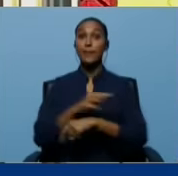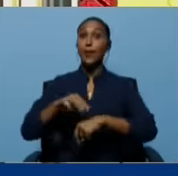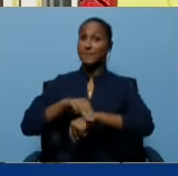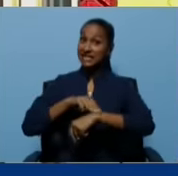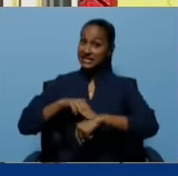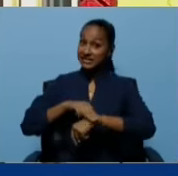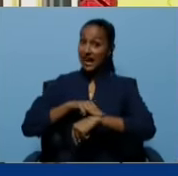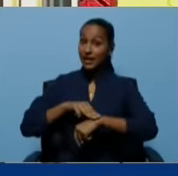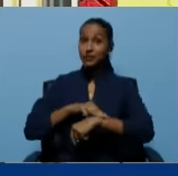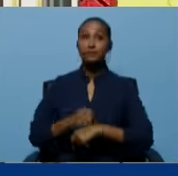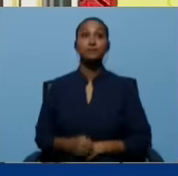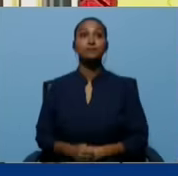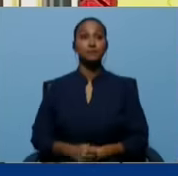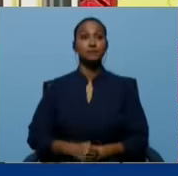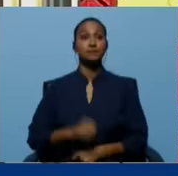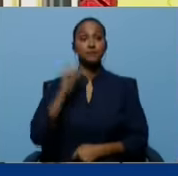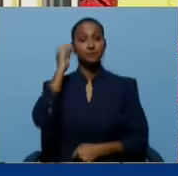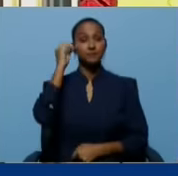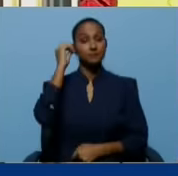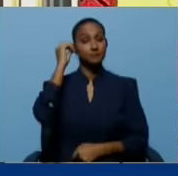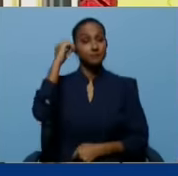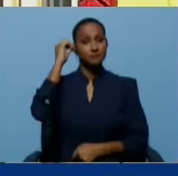económico, que es tan fundamental.